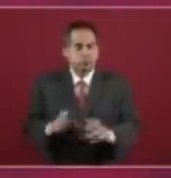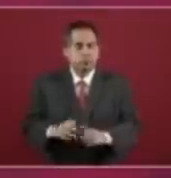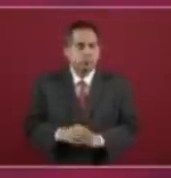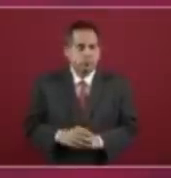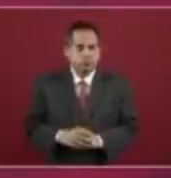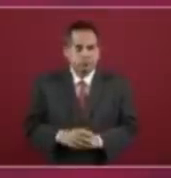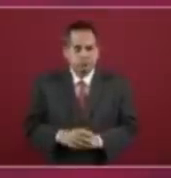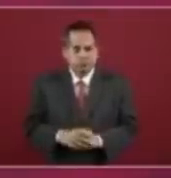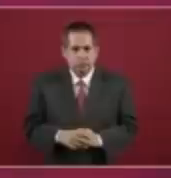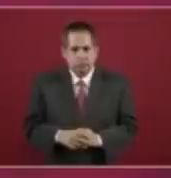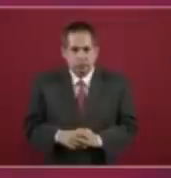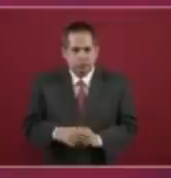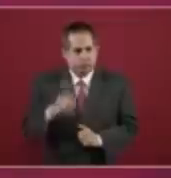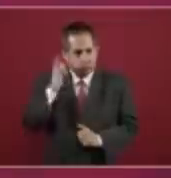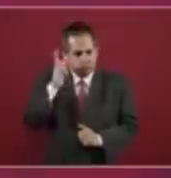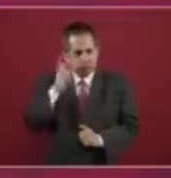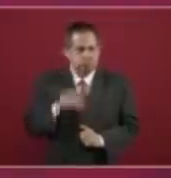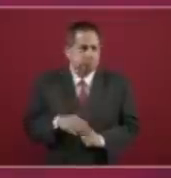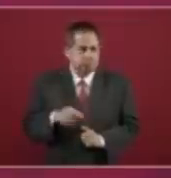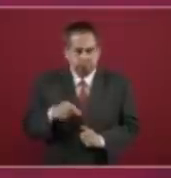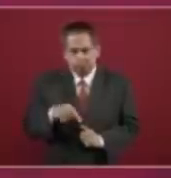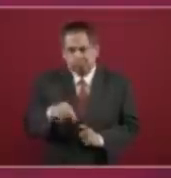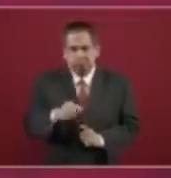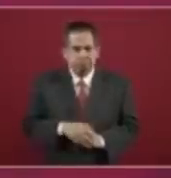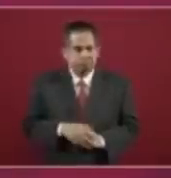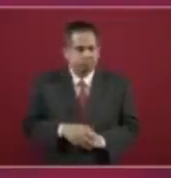ojalá y se aprueben las